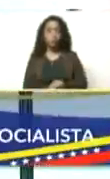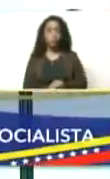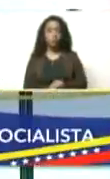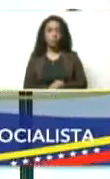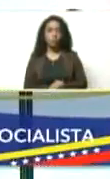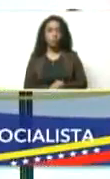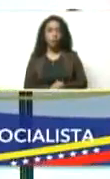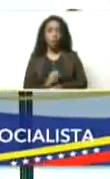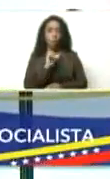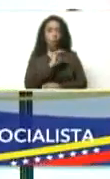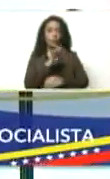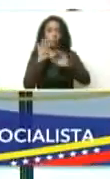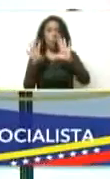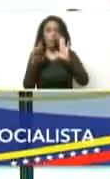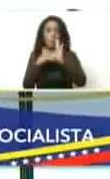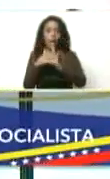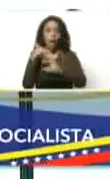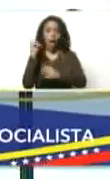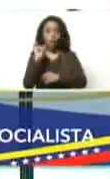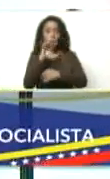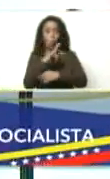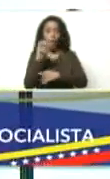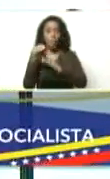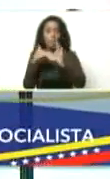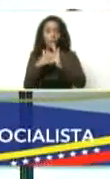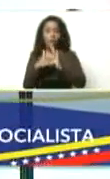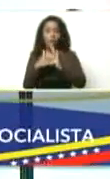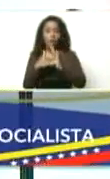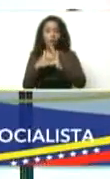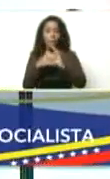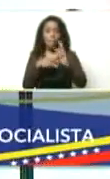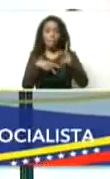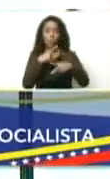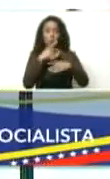De 49.000 ya tenemos 40.000.